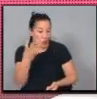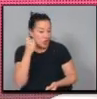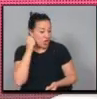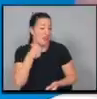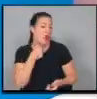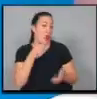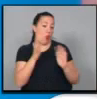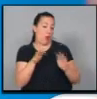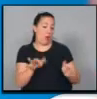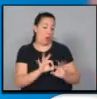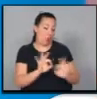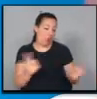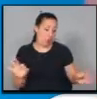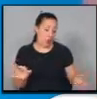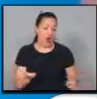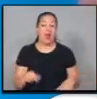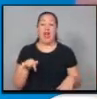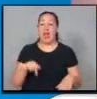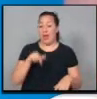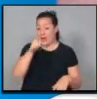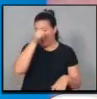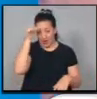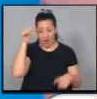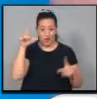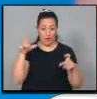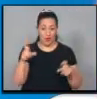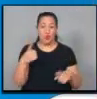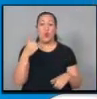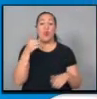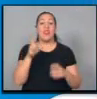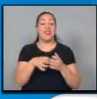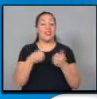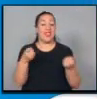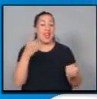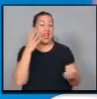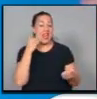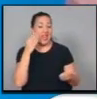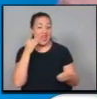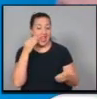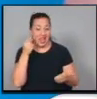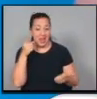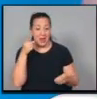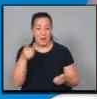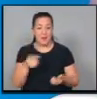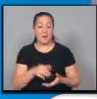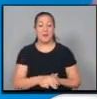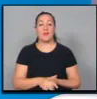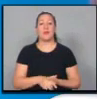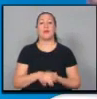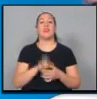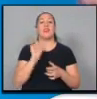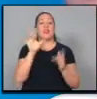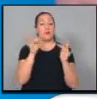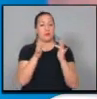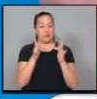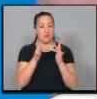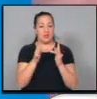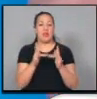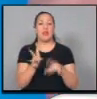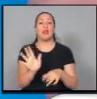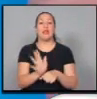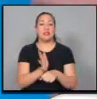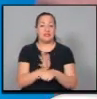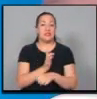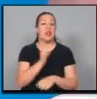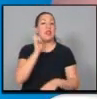publicó varias fotografías de este tipo, Graciela Alfano. Un diario inglés, el Daily Mail, sí, en su versión online pone: actriz